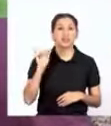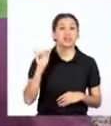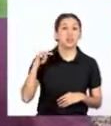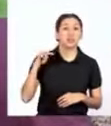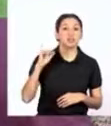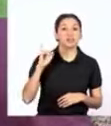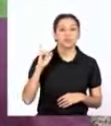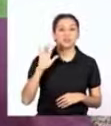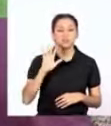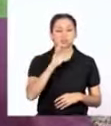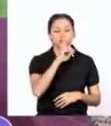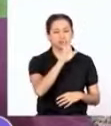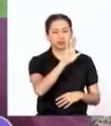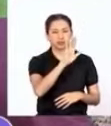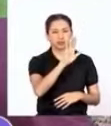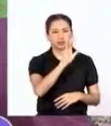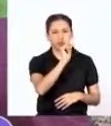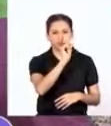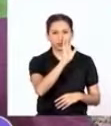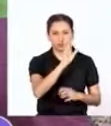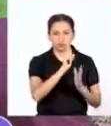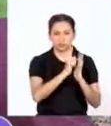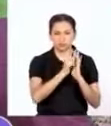Ya, un segundito.